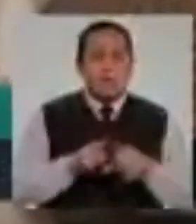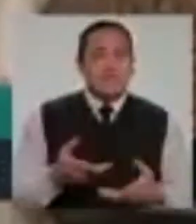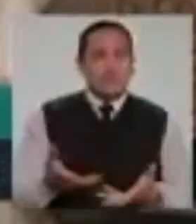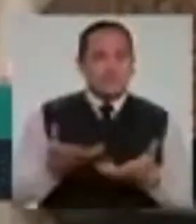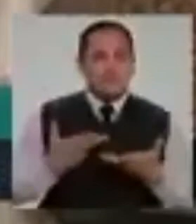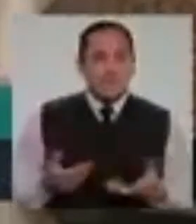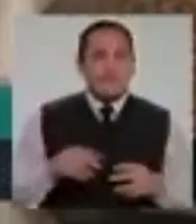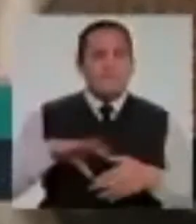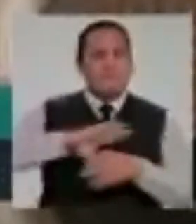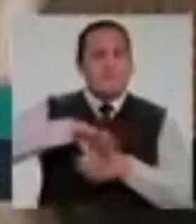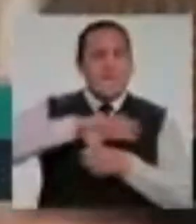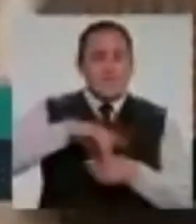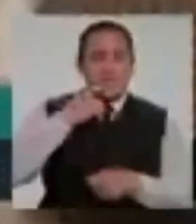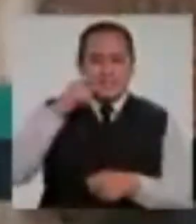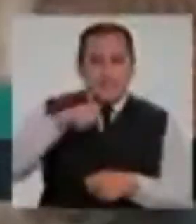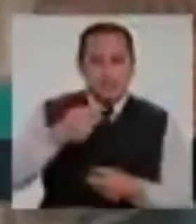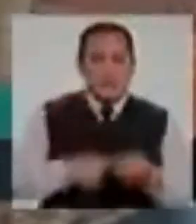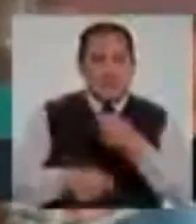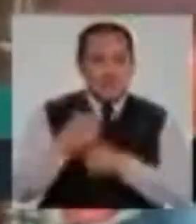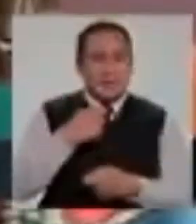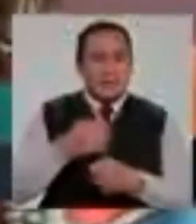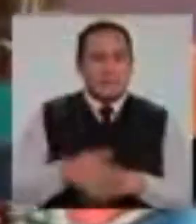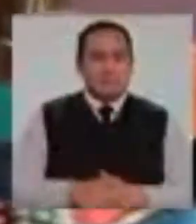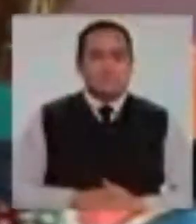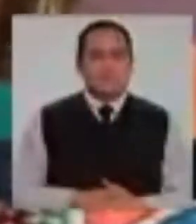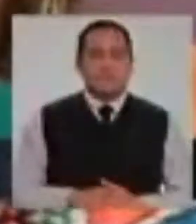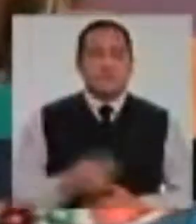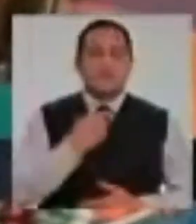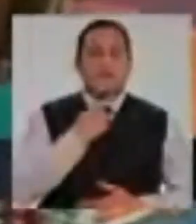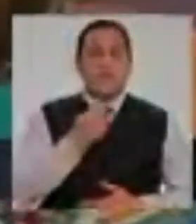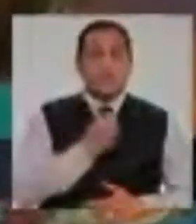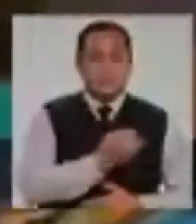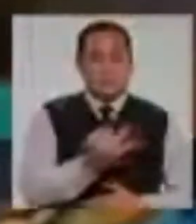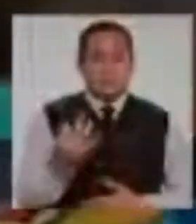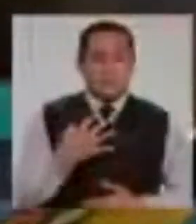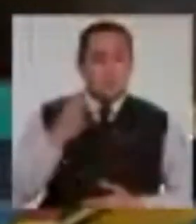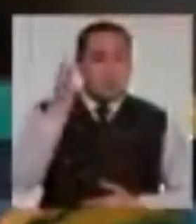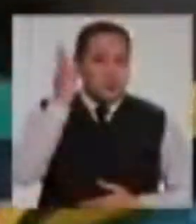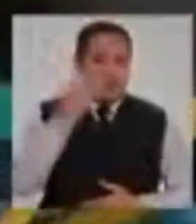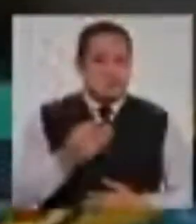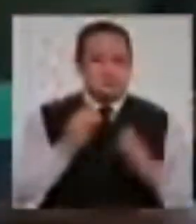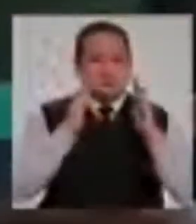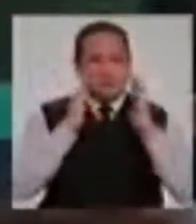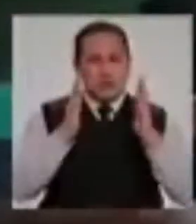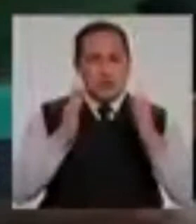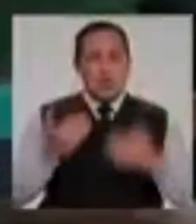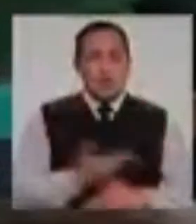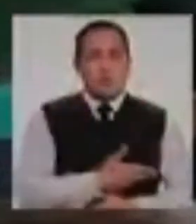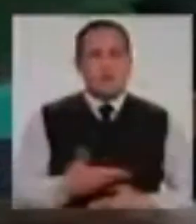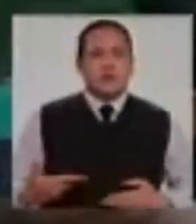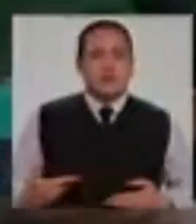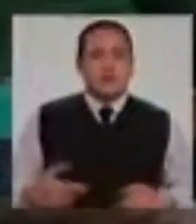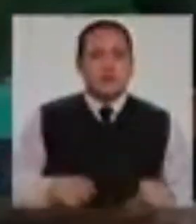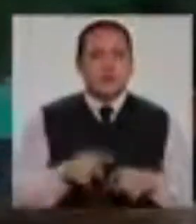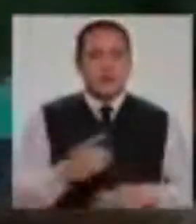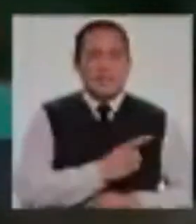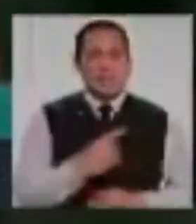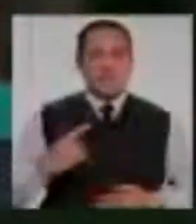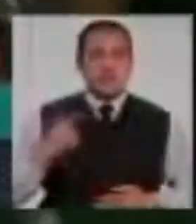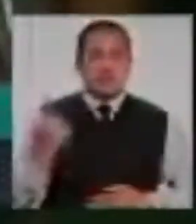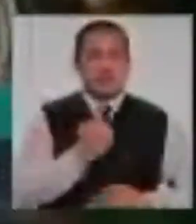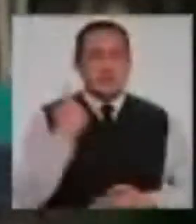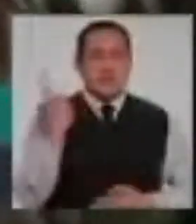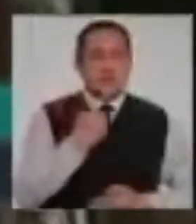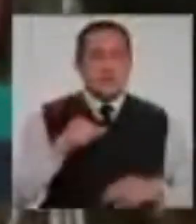y ferias también necesitamos para vender nuestros productos. La voz de estas emprendedoras fueron escuchadas por el gobierno. La Dirección